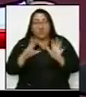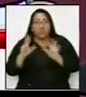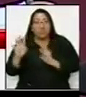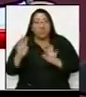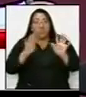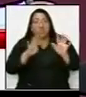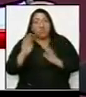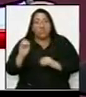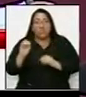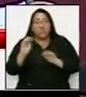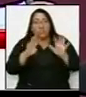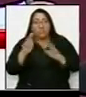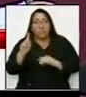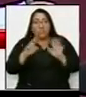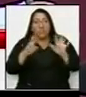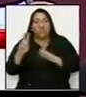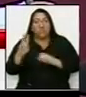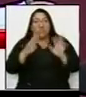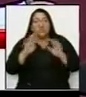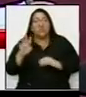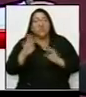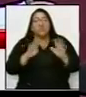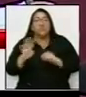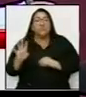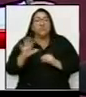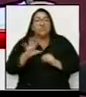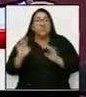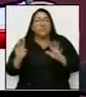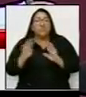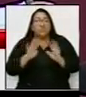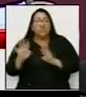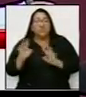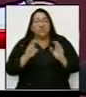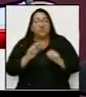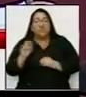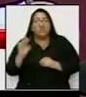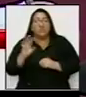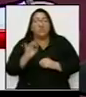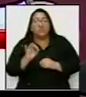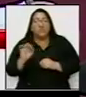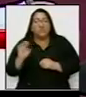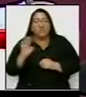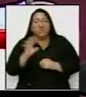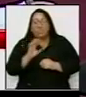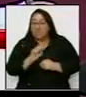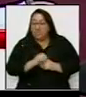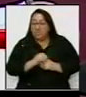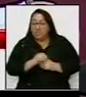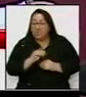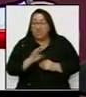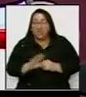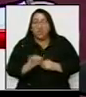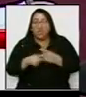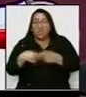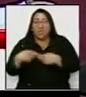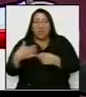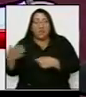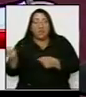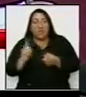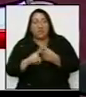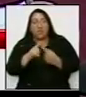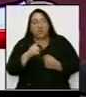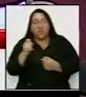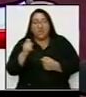89, 90, 91, 92, 93, 94, 95, 96, 97, 98, 99 y siguientes hasta